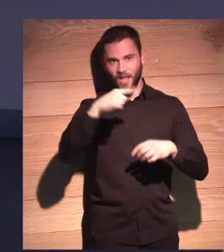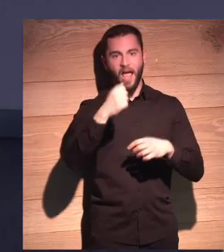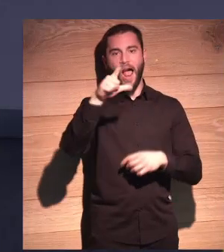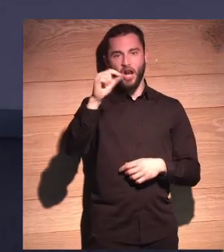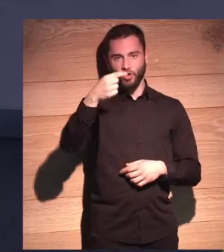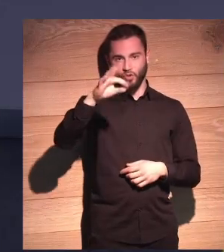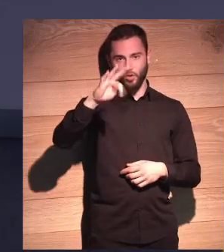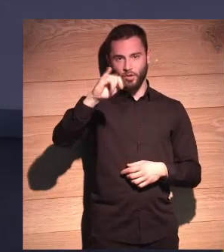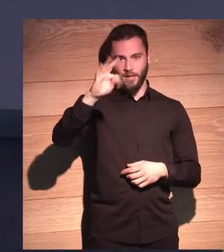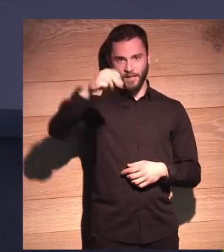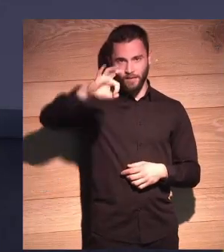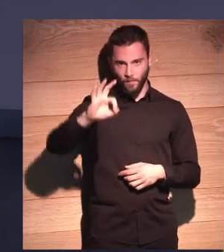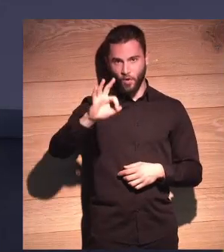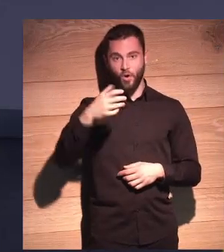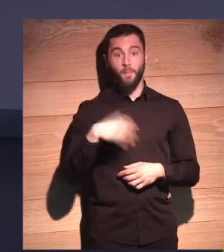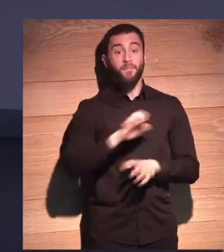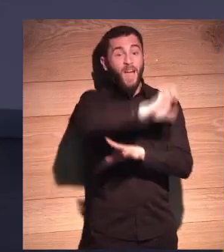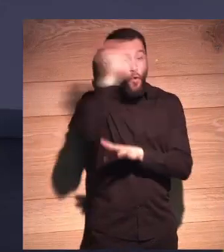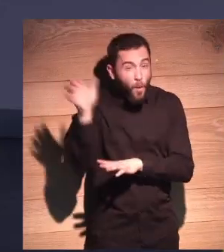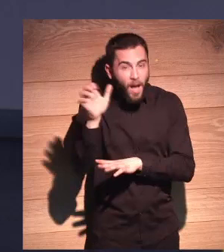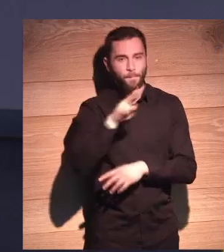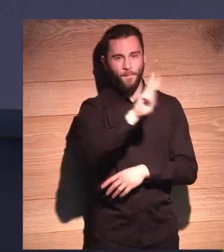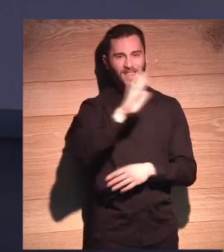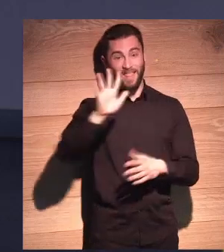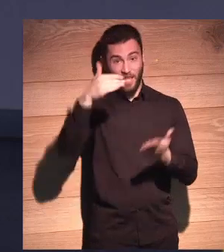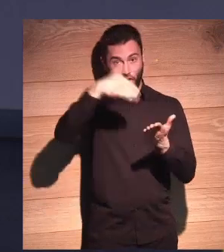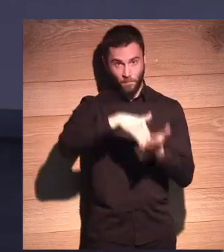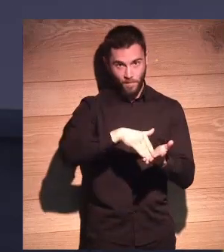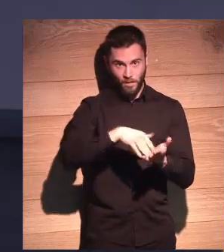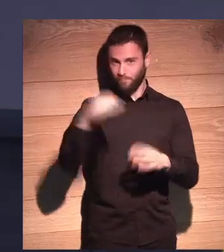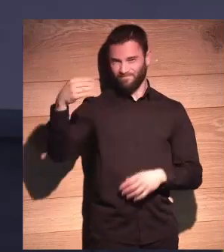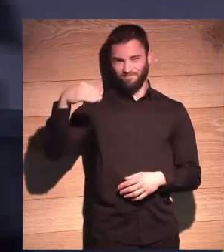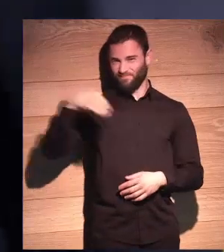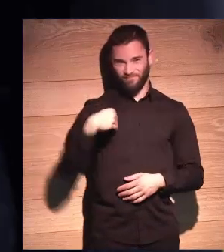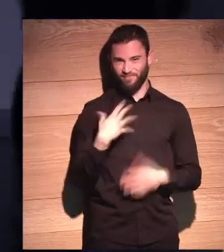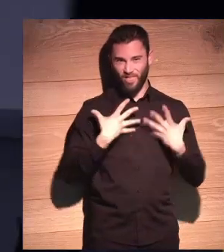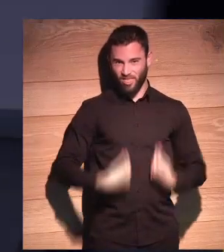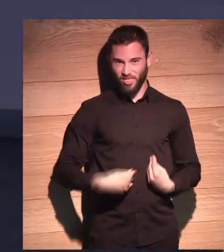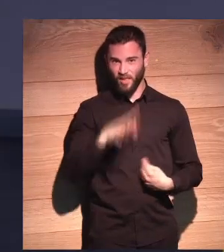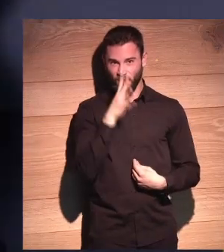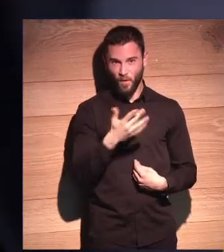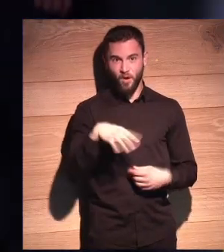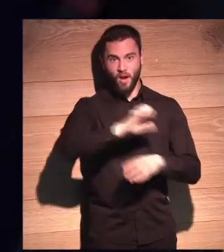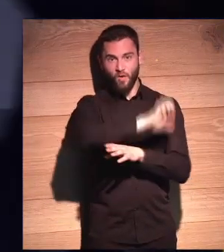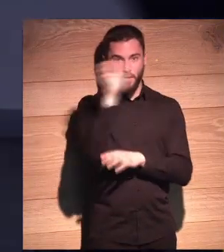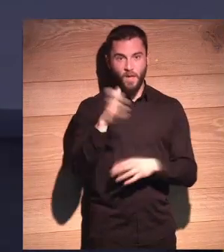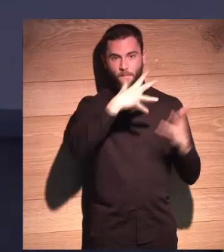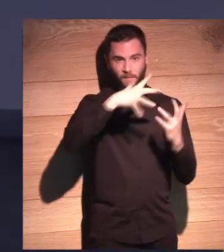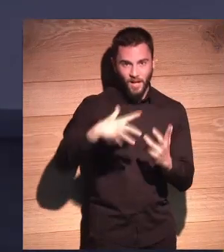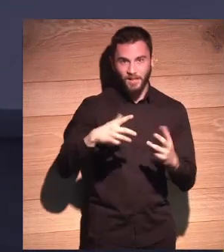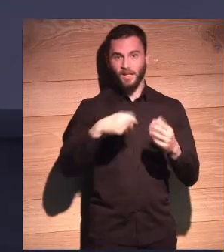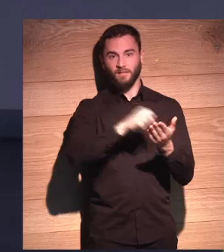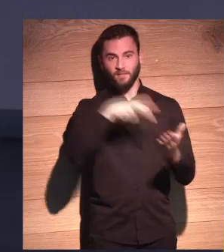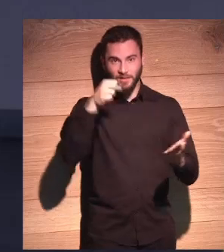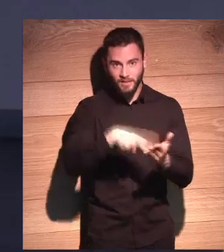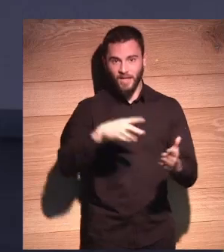en Europa somos 25.000. Y es lamentable porque en Europa hay muchos chicos que estudian matemáticas, físicas, ingeniería